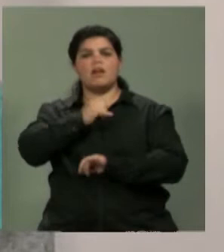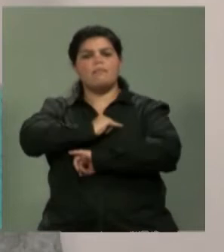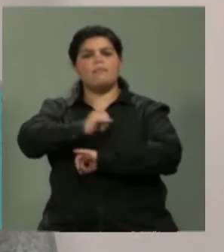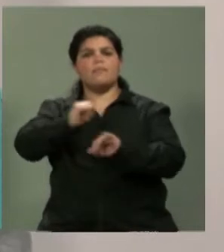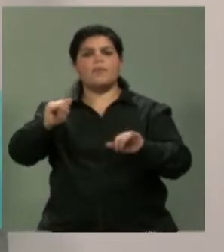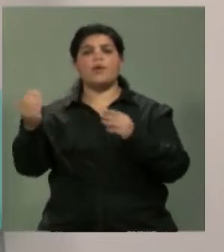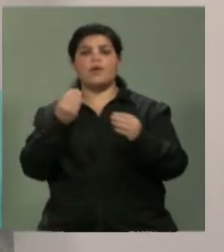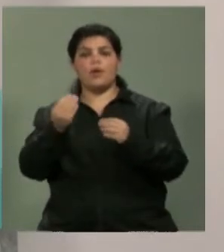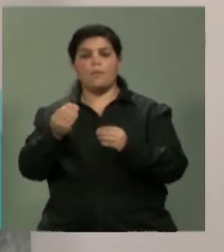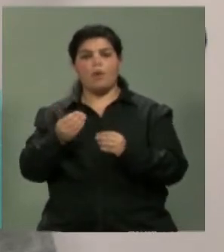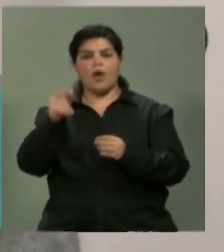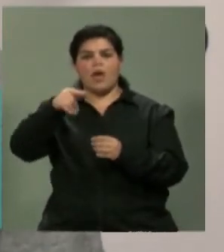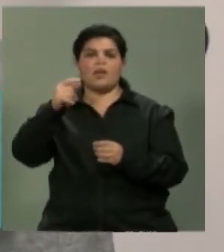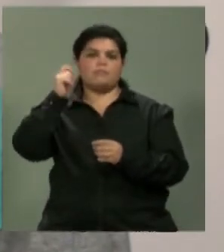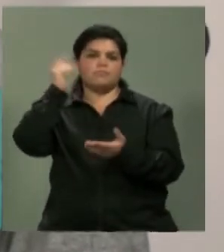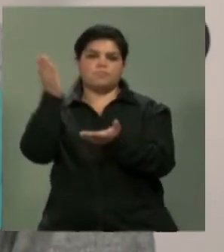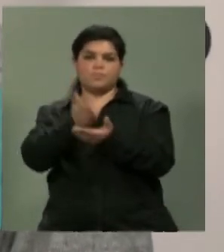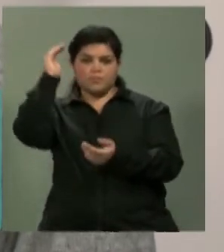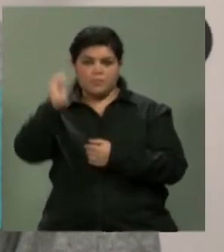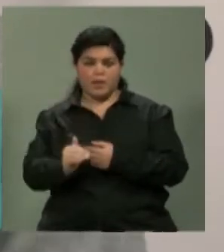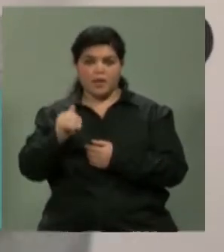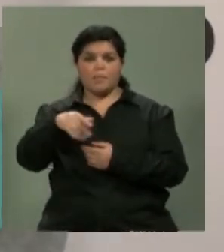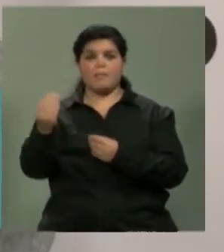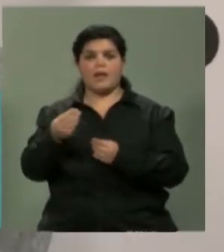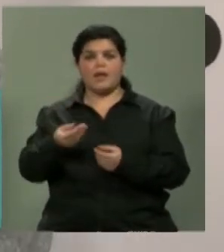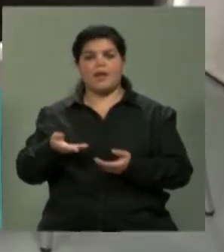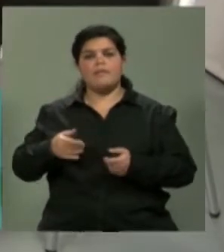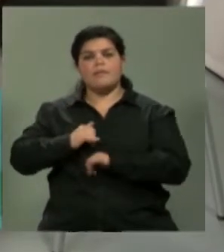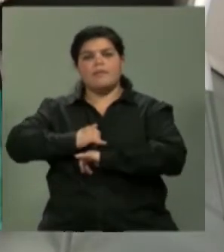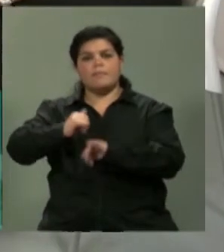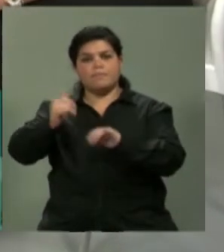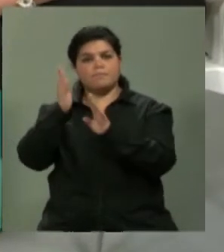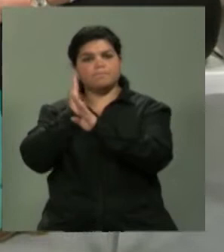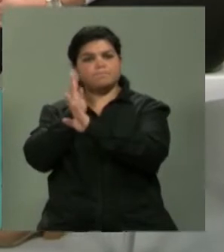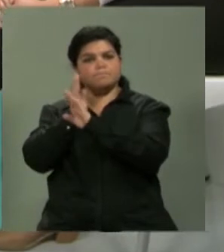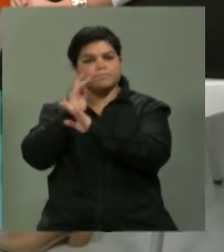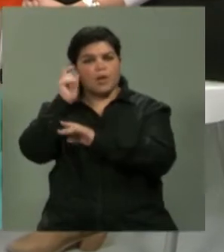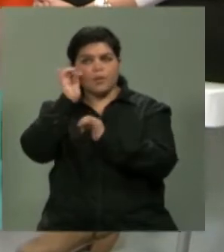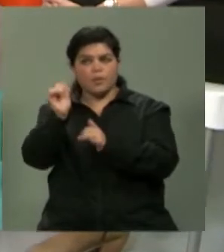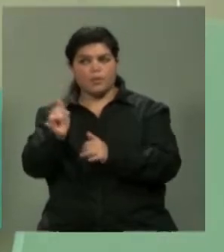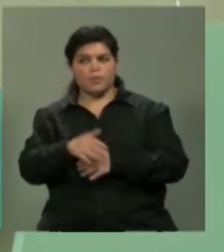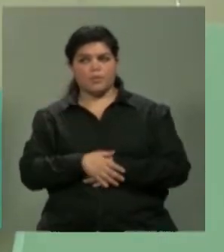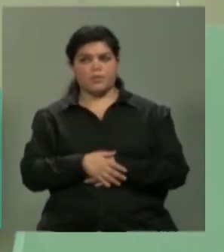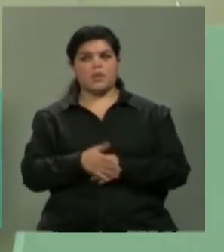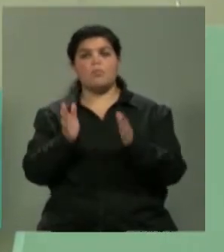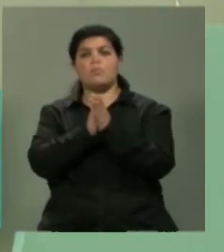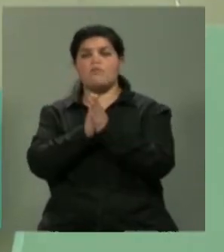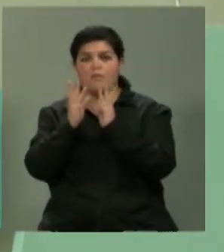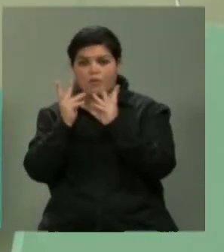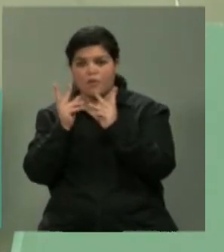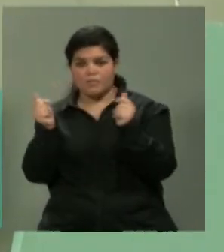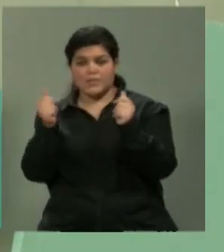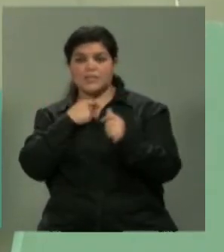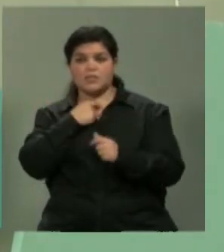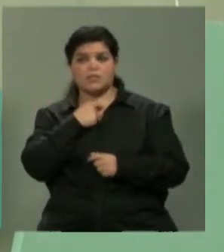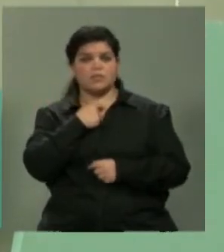primer paso para profundizar aún más la persecución a los jóvenes. Pero chicos, bueno, déjame terminar un segundo. Déjame. Hay